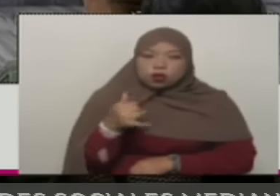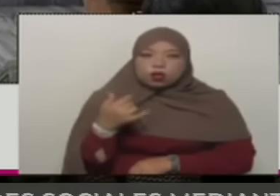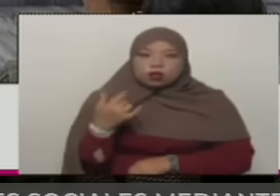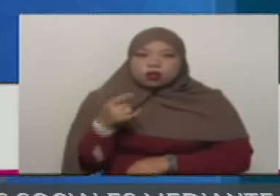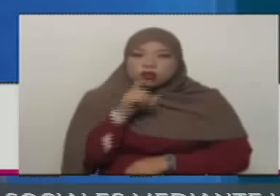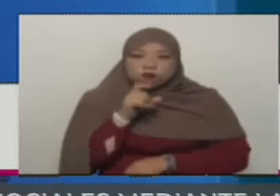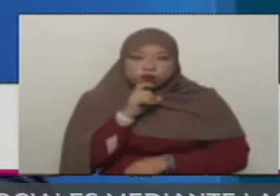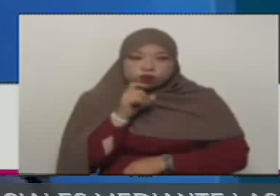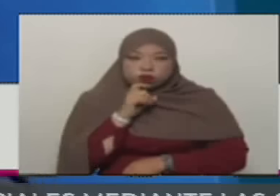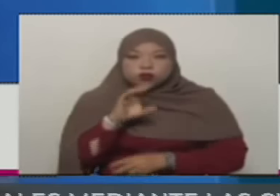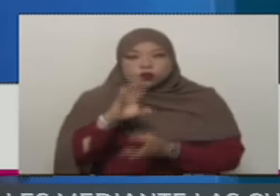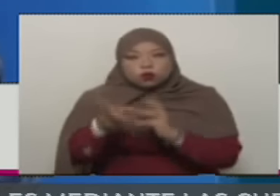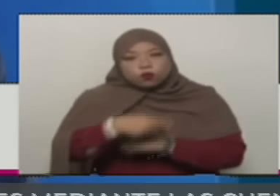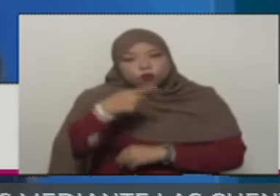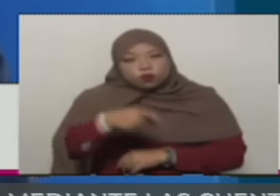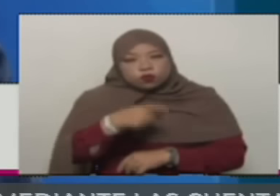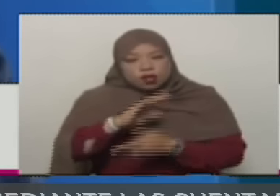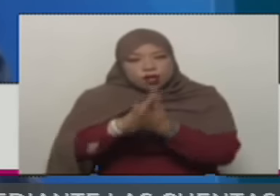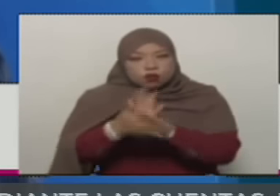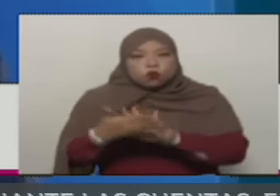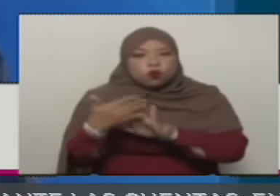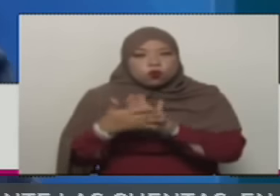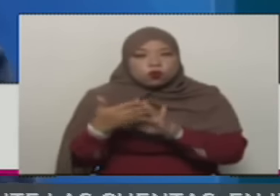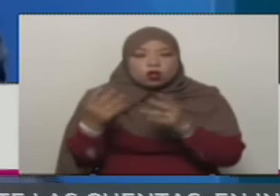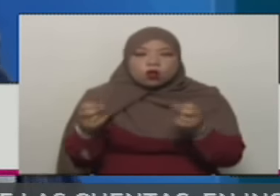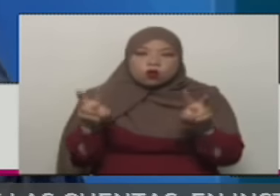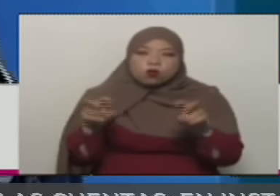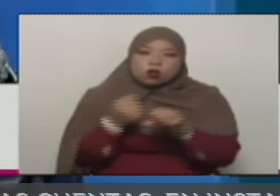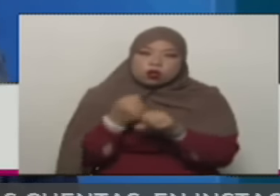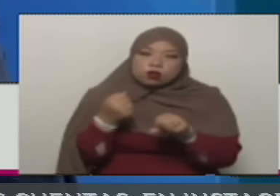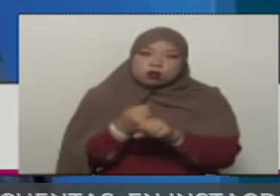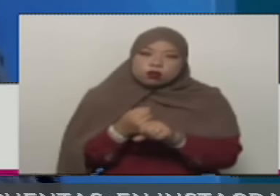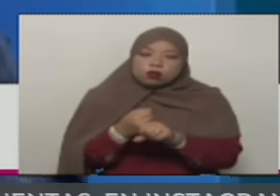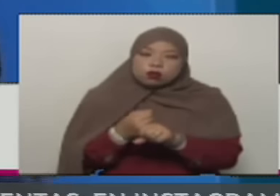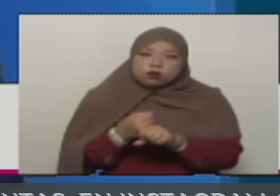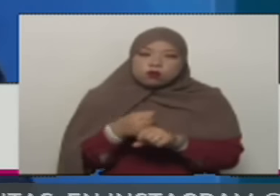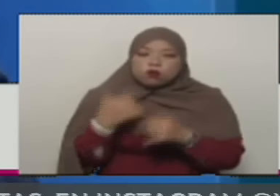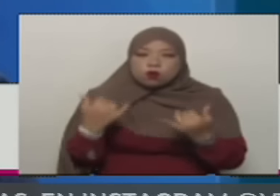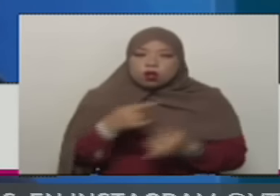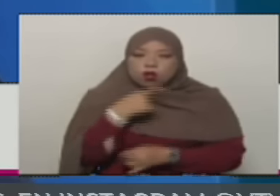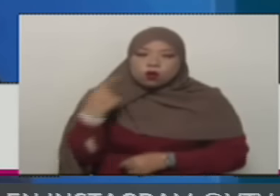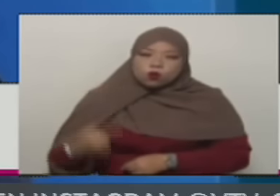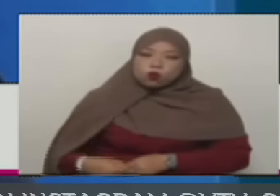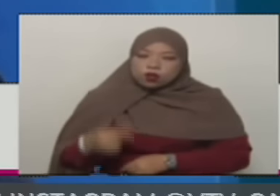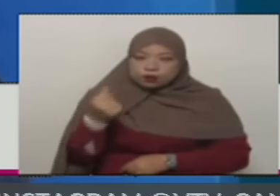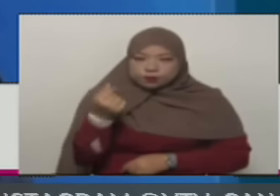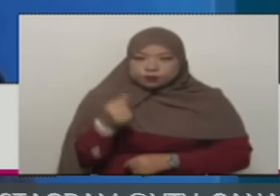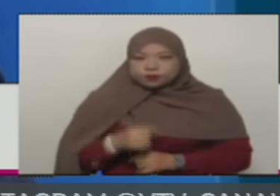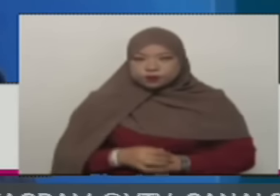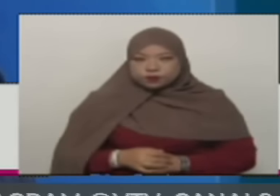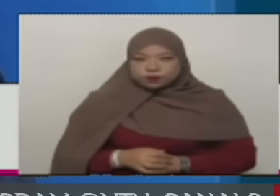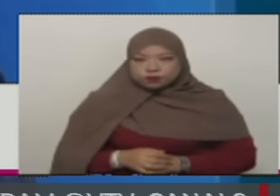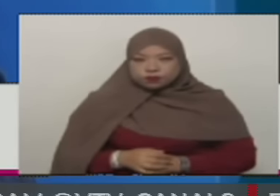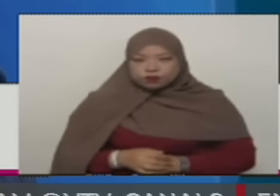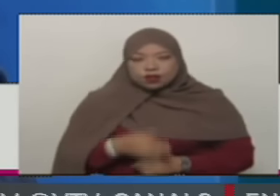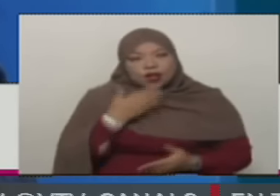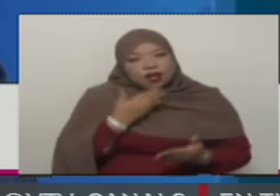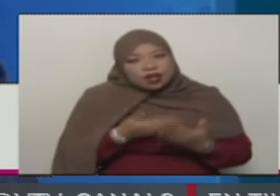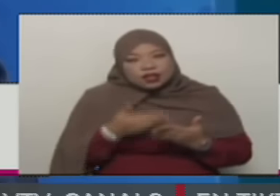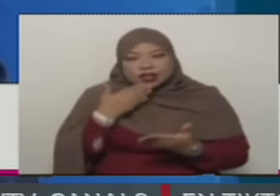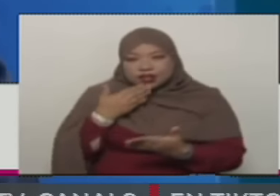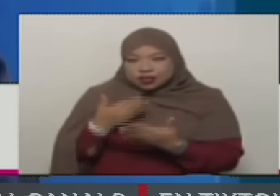dicotomía en la geopolítica mundial se resolvió. El mundo nuevo ya nació y el yuan es expresión de ese mundo nuevo. Bueno, les agradezco